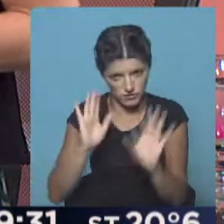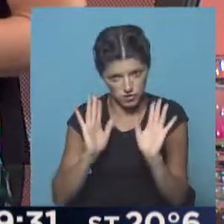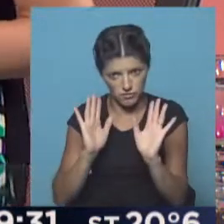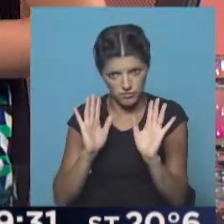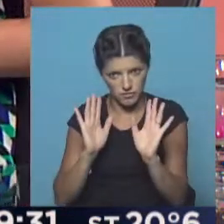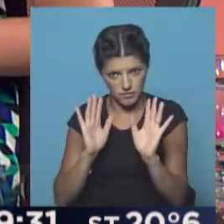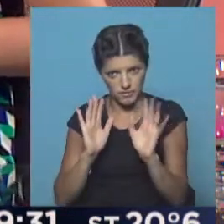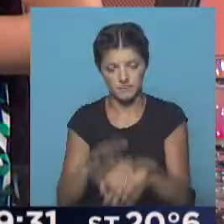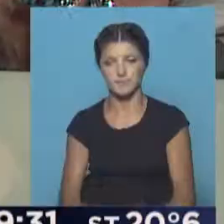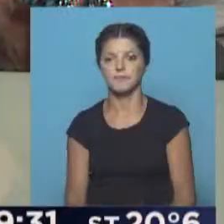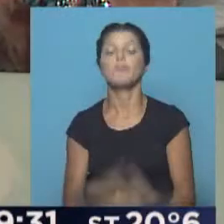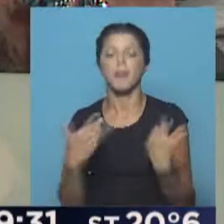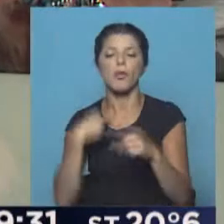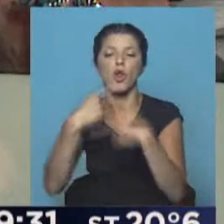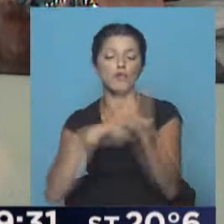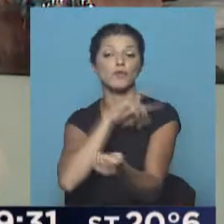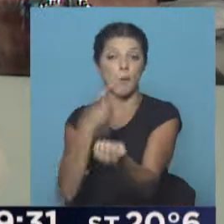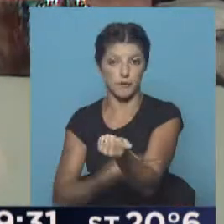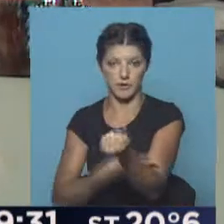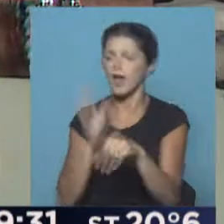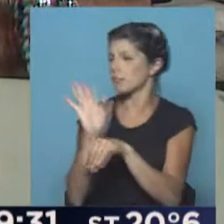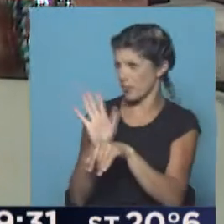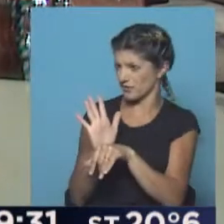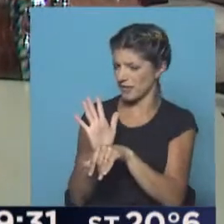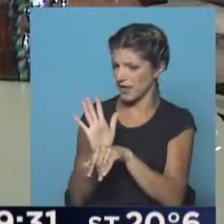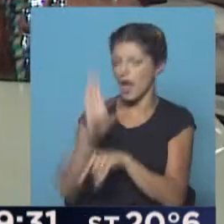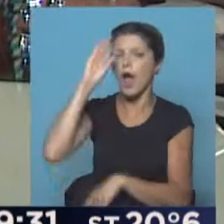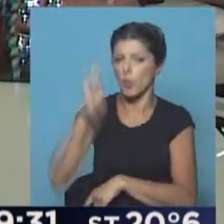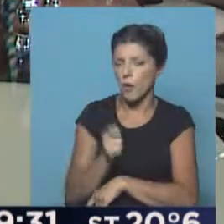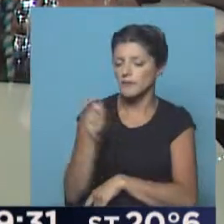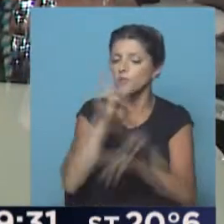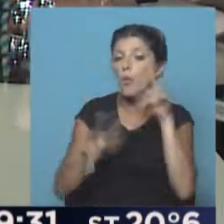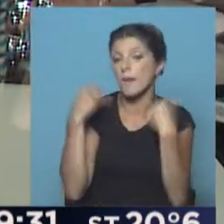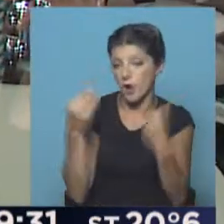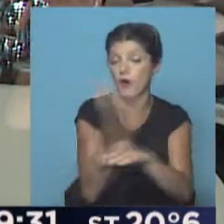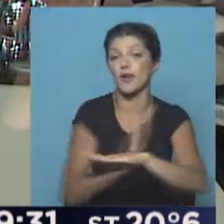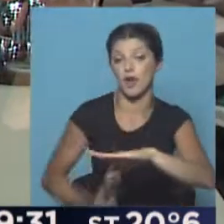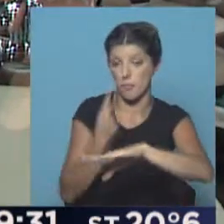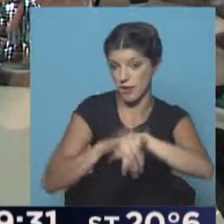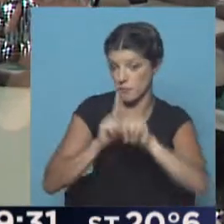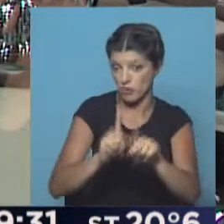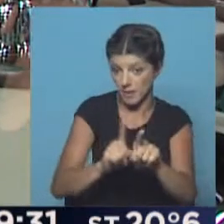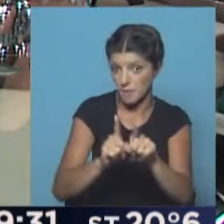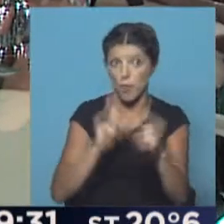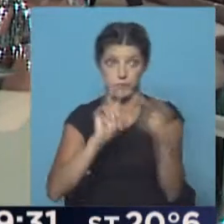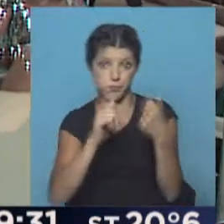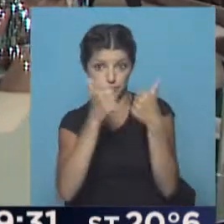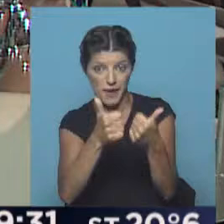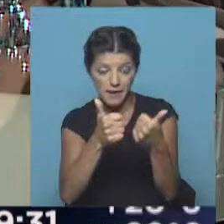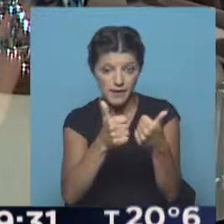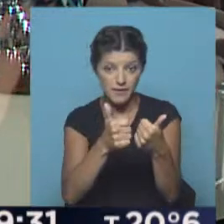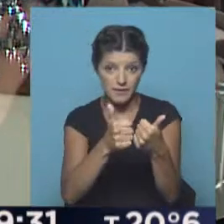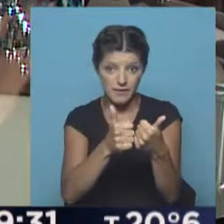poder. O sea, es una forma de que los jueces prefieren llevarse bien con el gobierno de turno para que no esté en